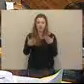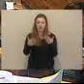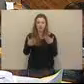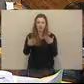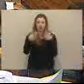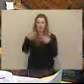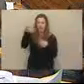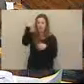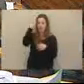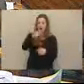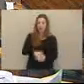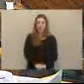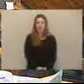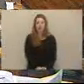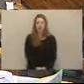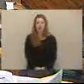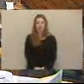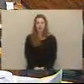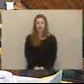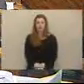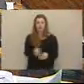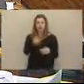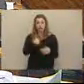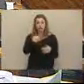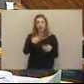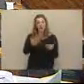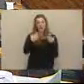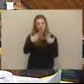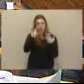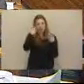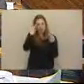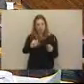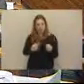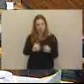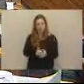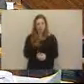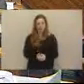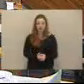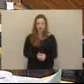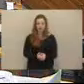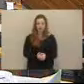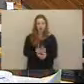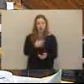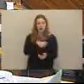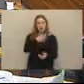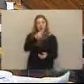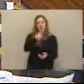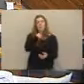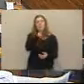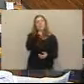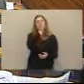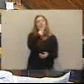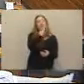Presidente, me siento realmente agradecida de poder traer la voz de mucha gente